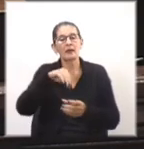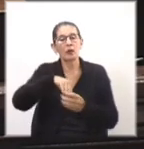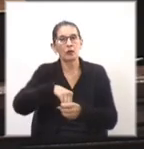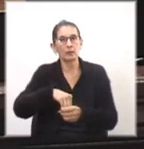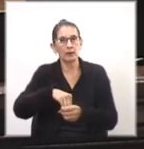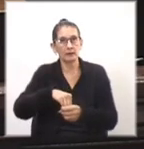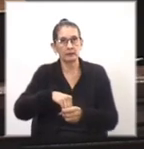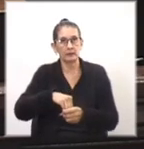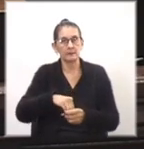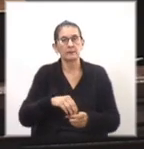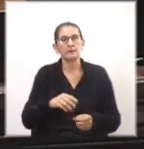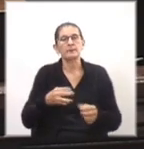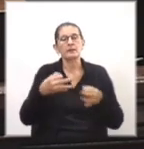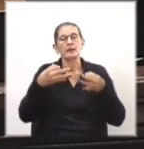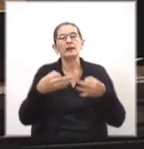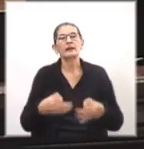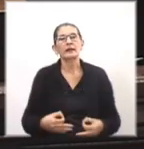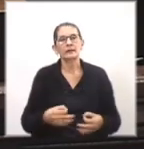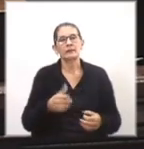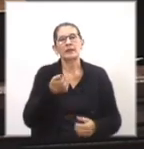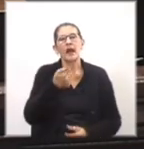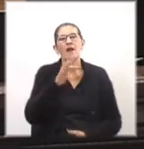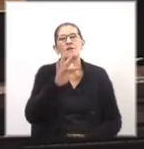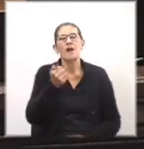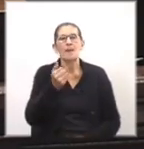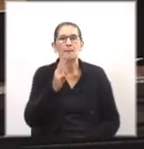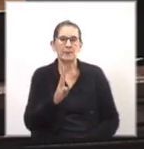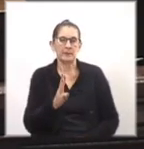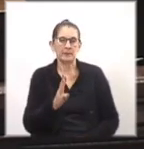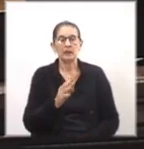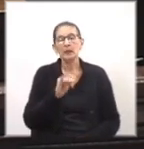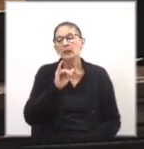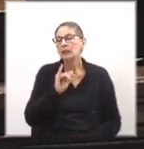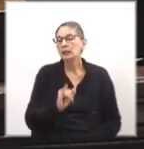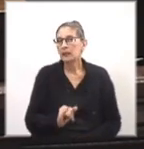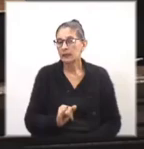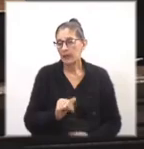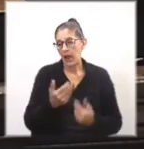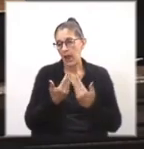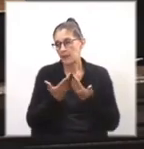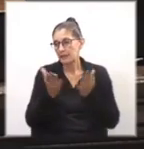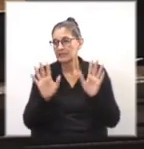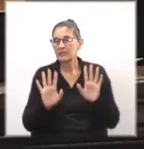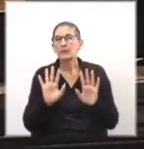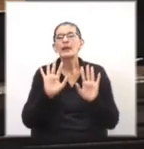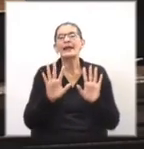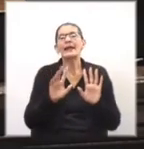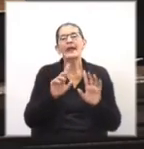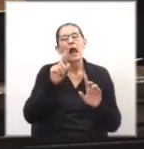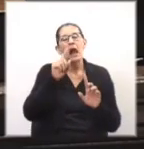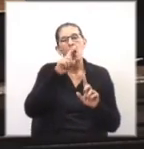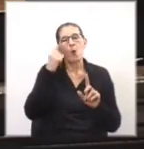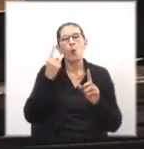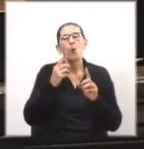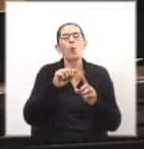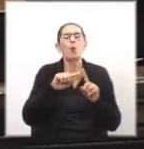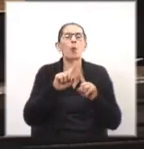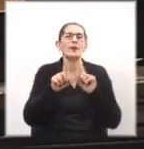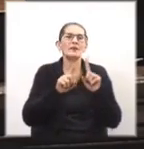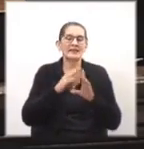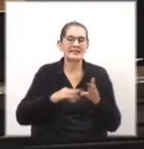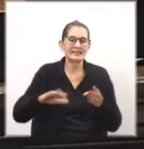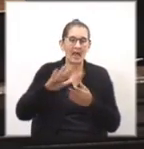al régimen de las AFAPs. Y en principio era universal a los 6 meses, ahora es